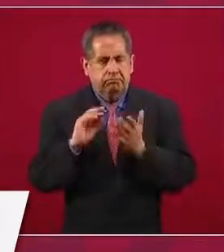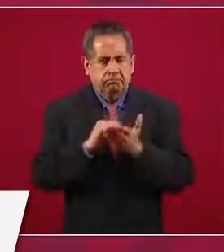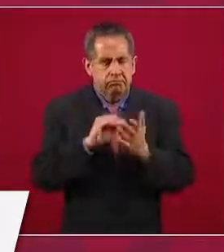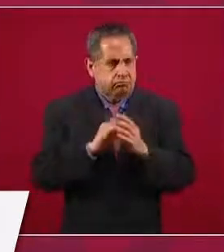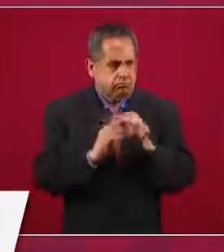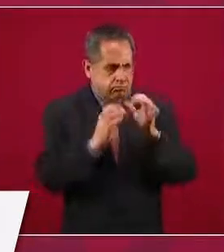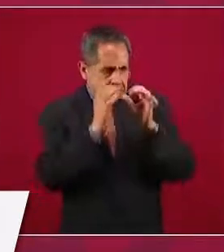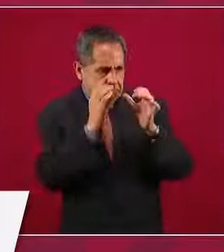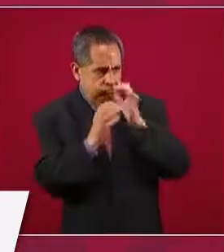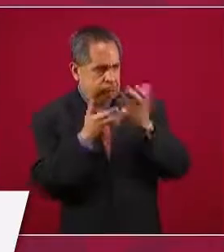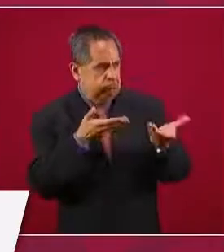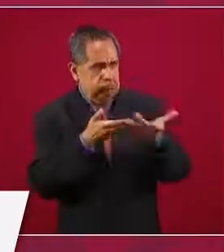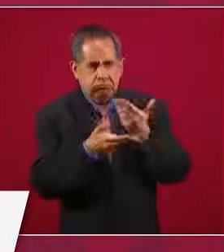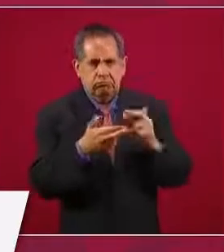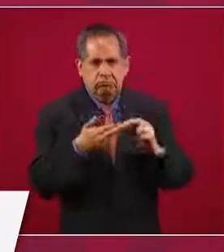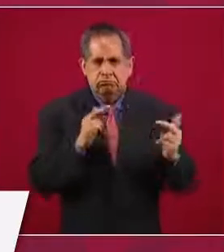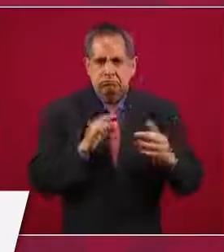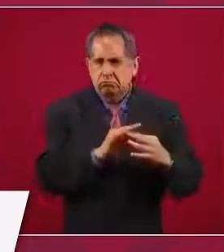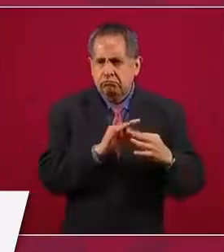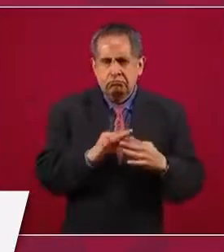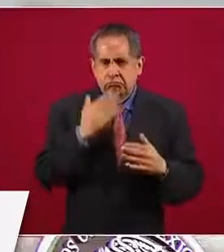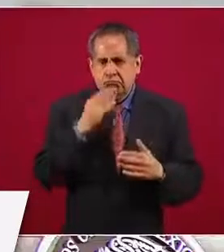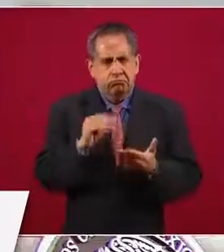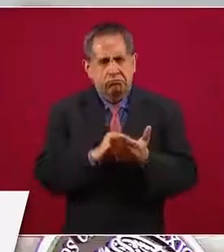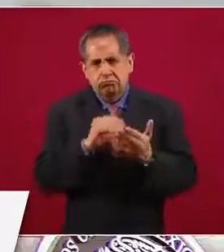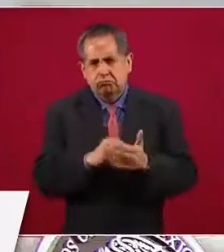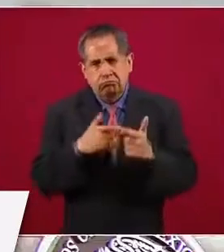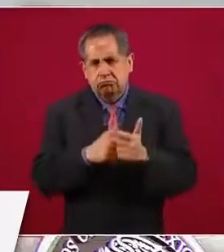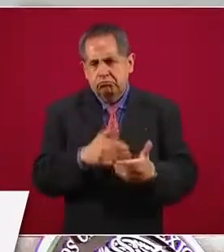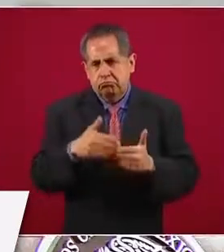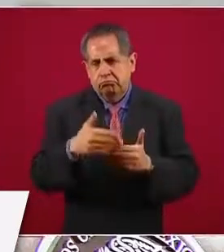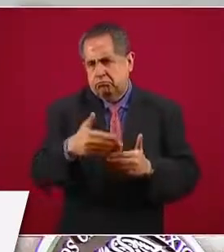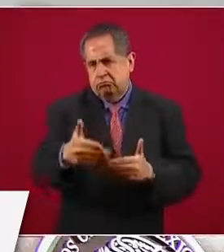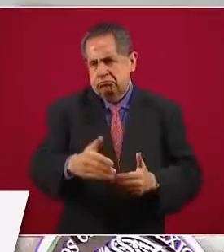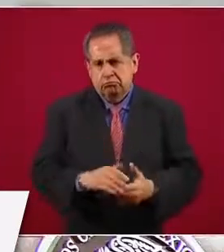se mantiene el diálogo y va a continuar